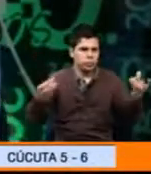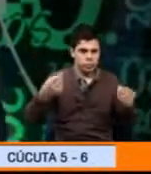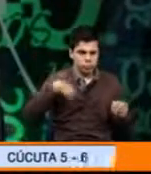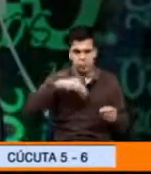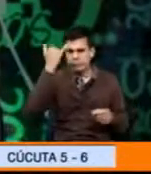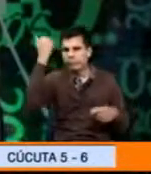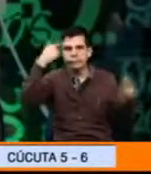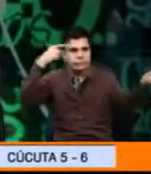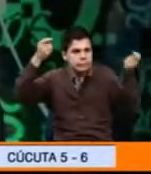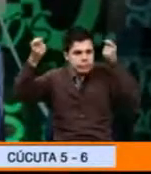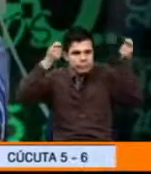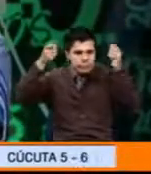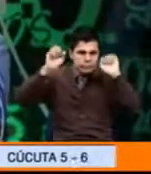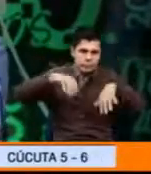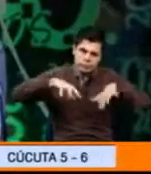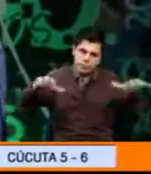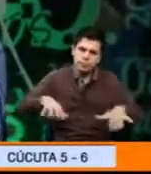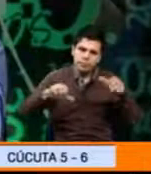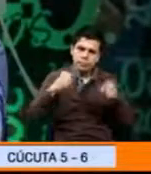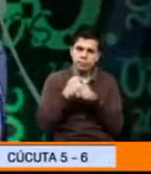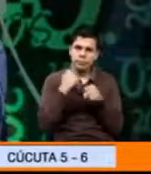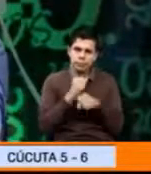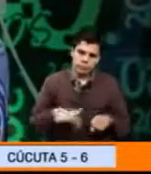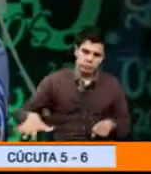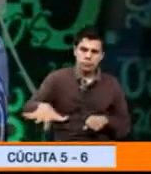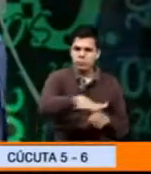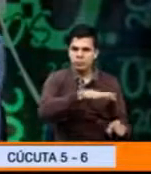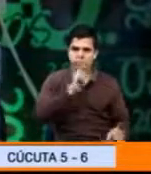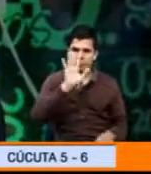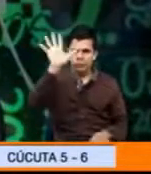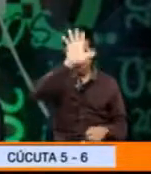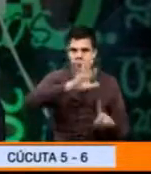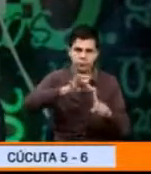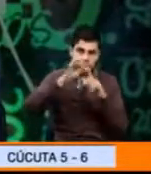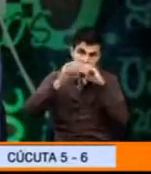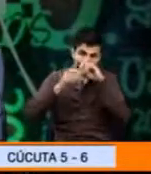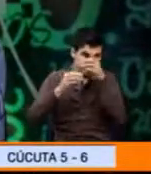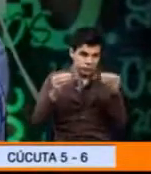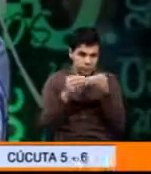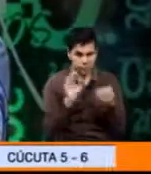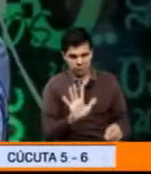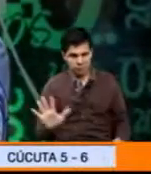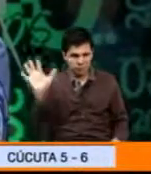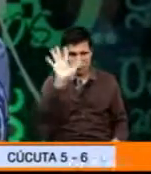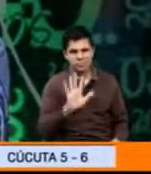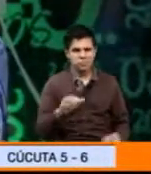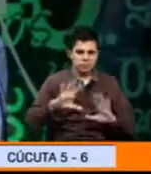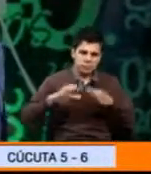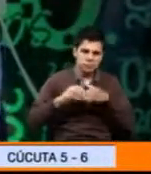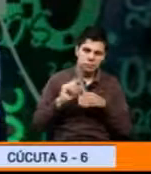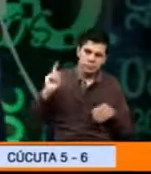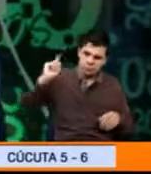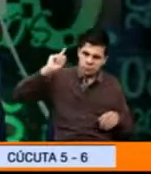permitan conservar los recursos naturales, conservar esas áreas protegidas nacionales, pero también las regionales que han declarado las corporaciones autónomas que